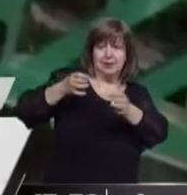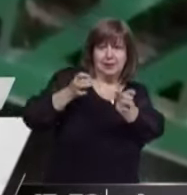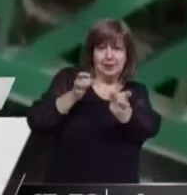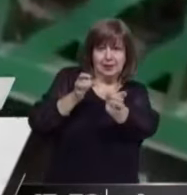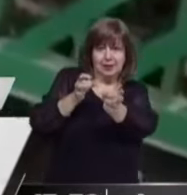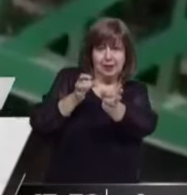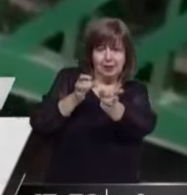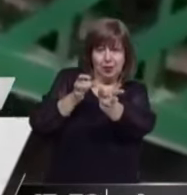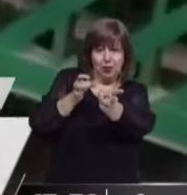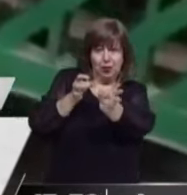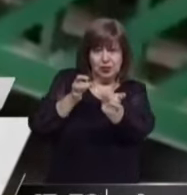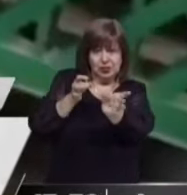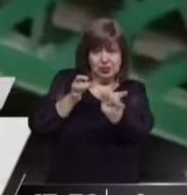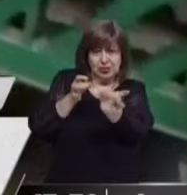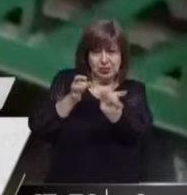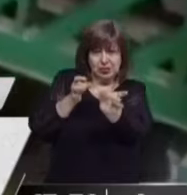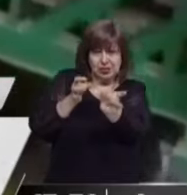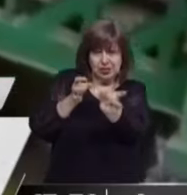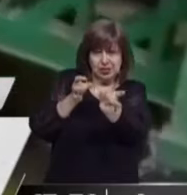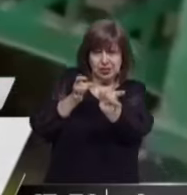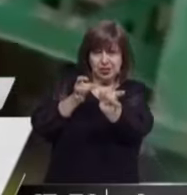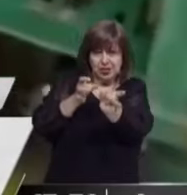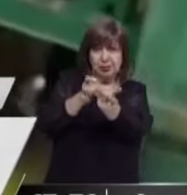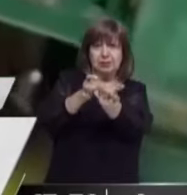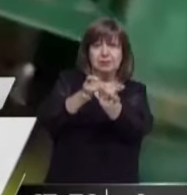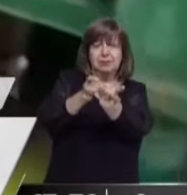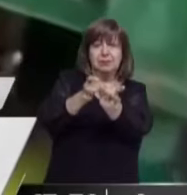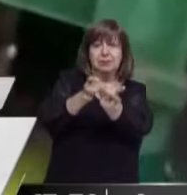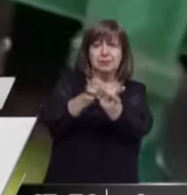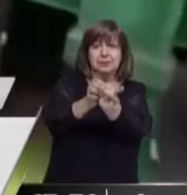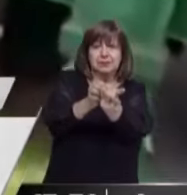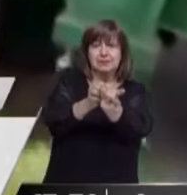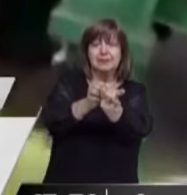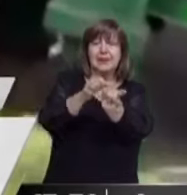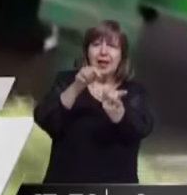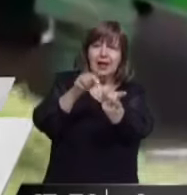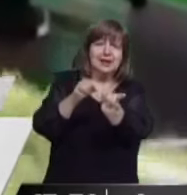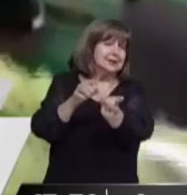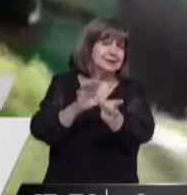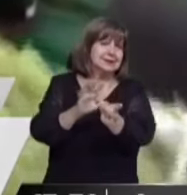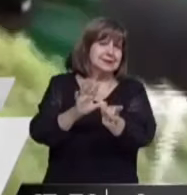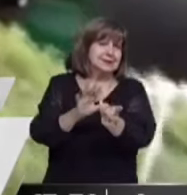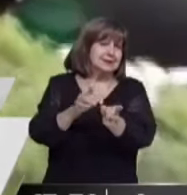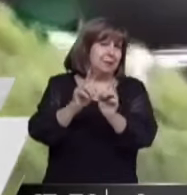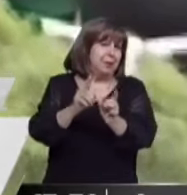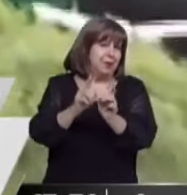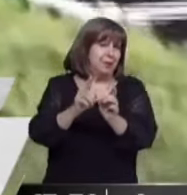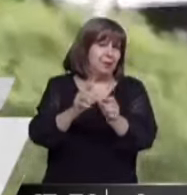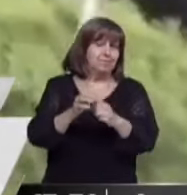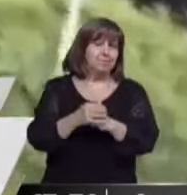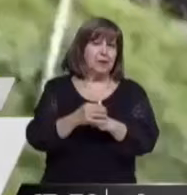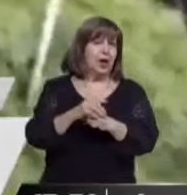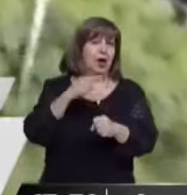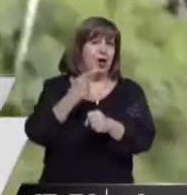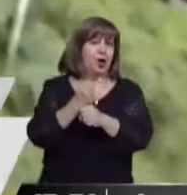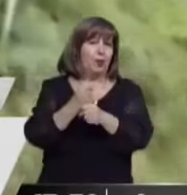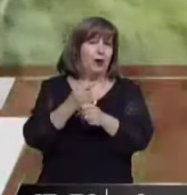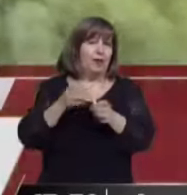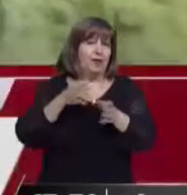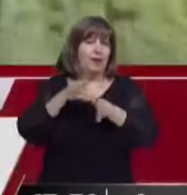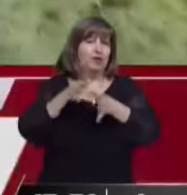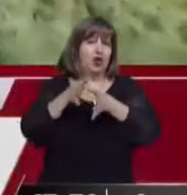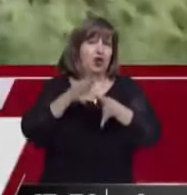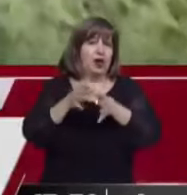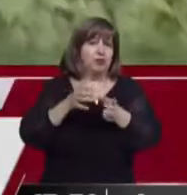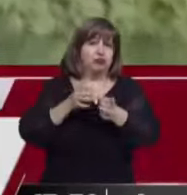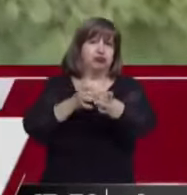diría mucho más allá del día de hoy quizás sean varios días los que sean necesarios para que esto se reactive con las consecuentes complicaciones Que eso genera para la